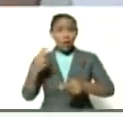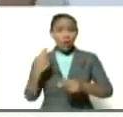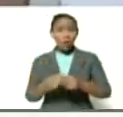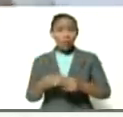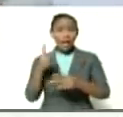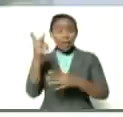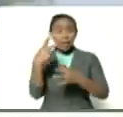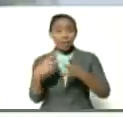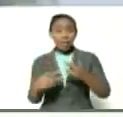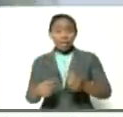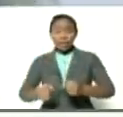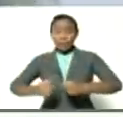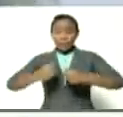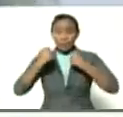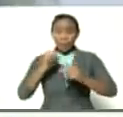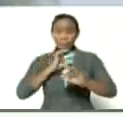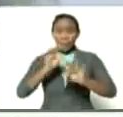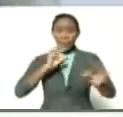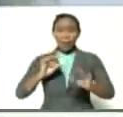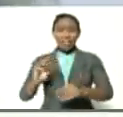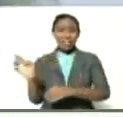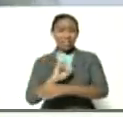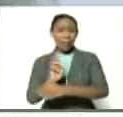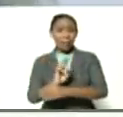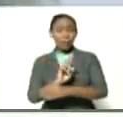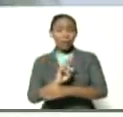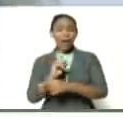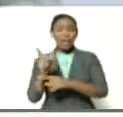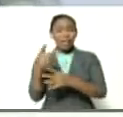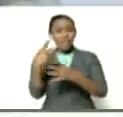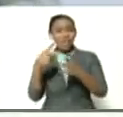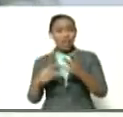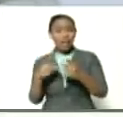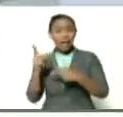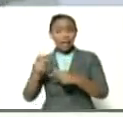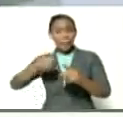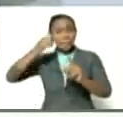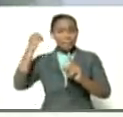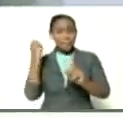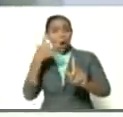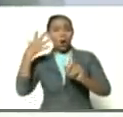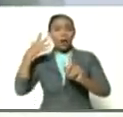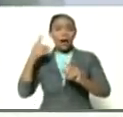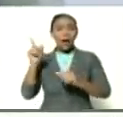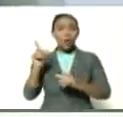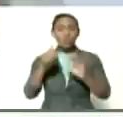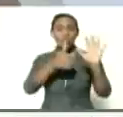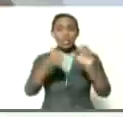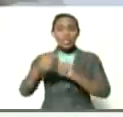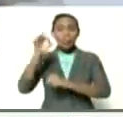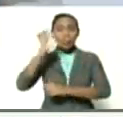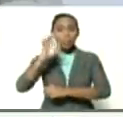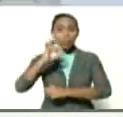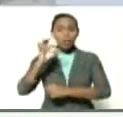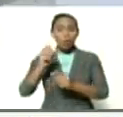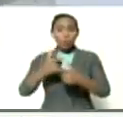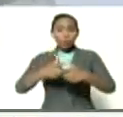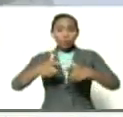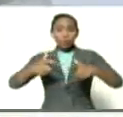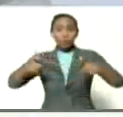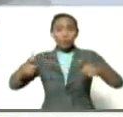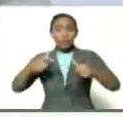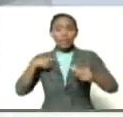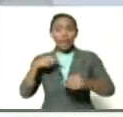variante hipercontagiante, es una variante que impacta en un 60%, incrementa la